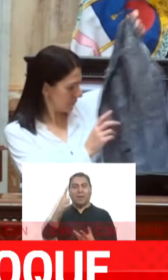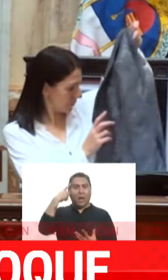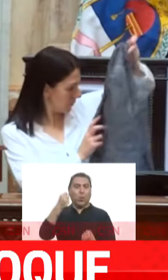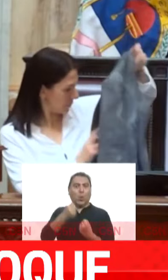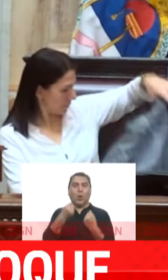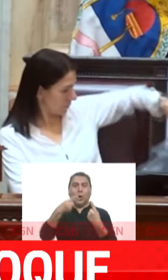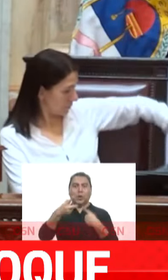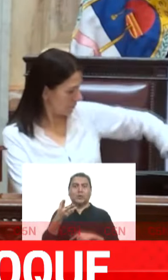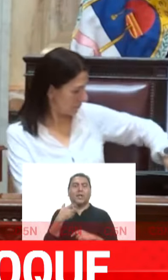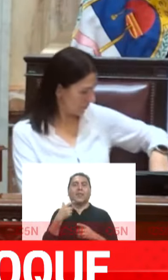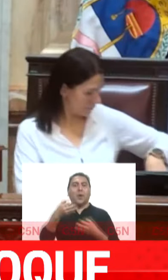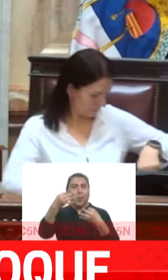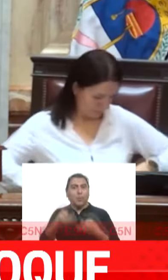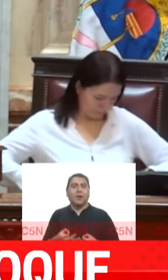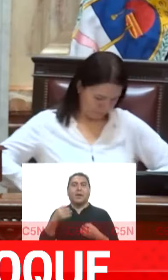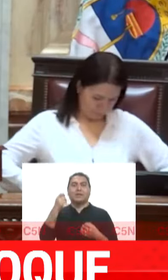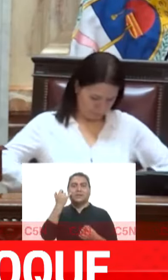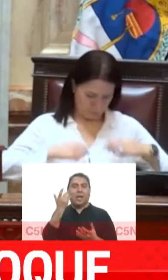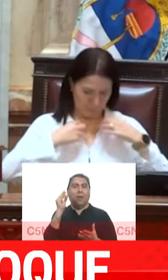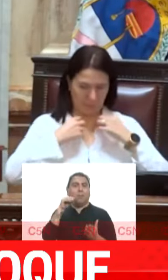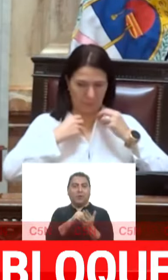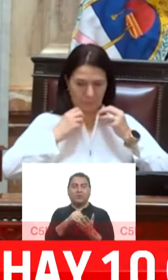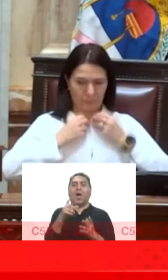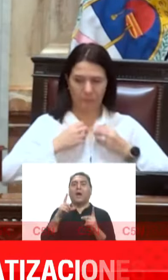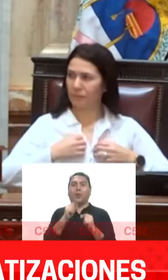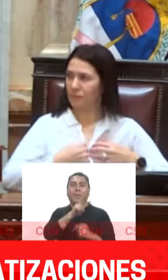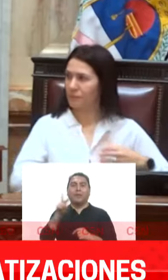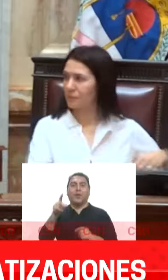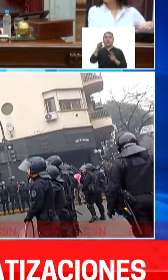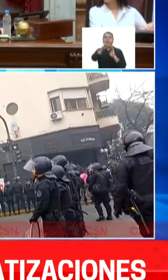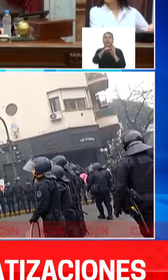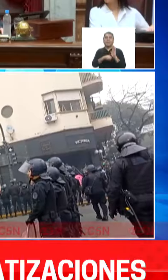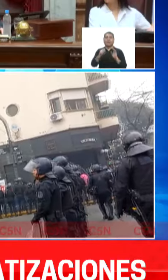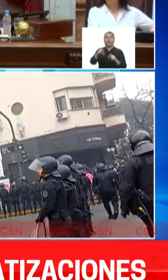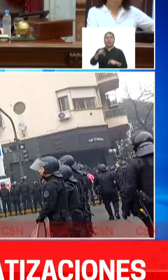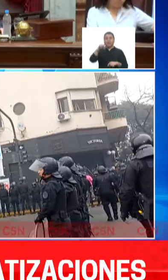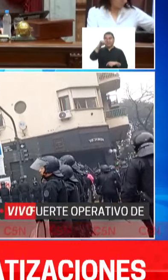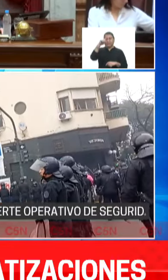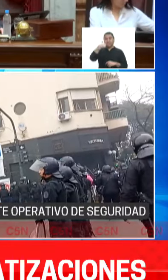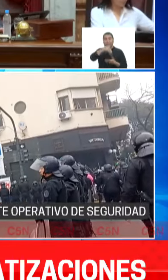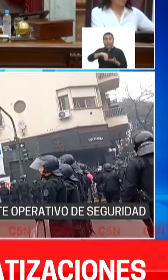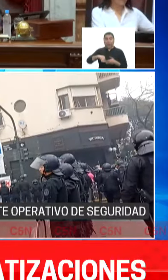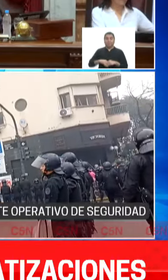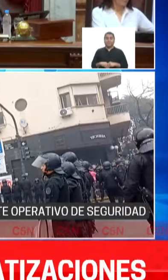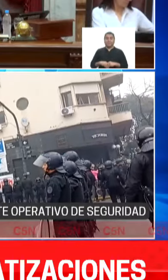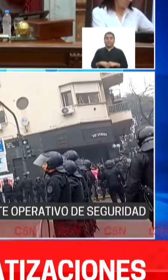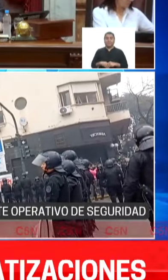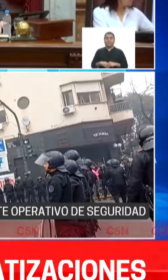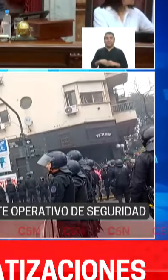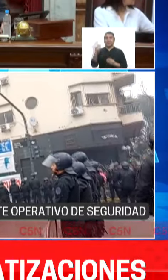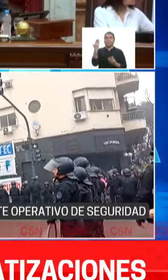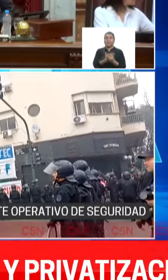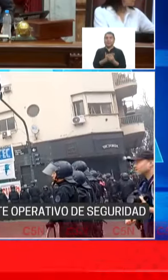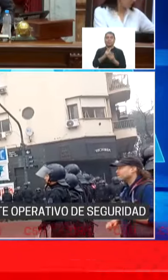efectos de cumplimentar lo dispuesto en el artículo 22 del Reglamento del Honorable Senado. Expediente